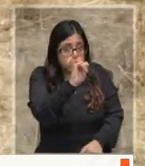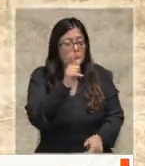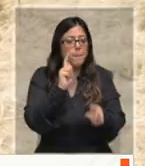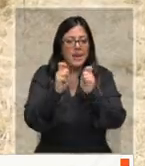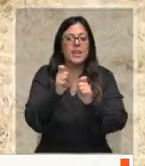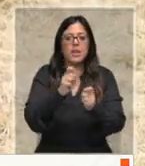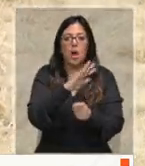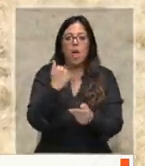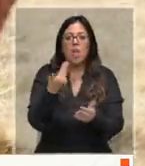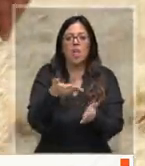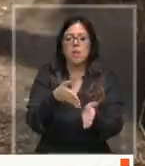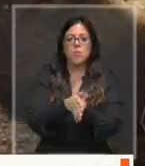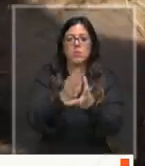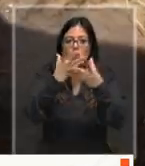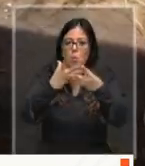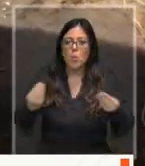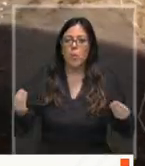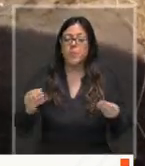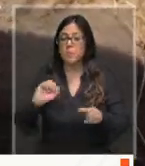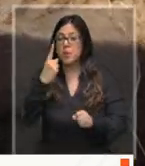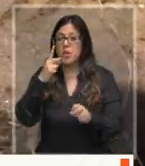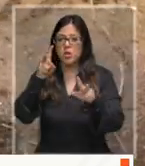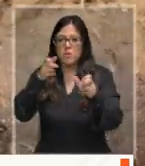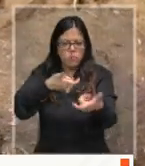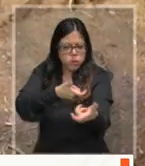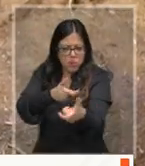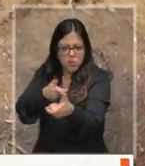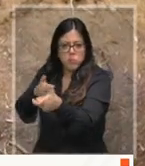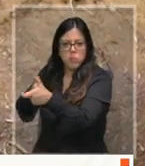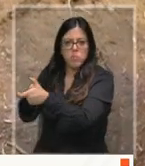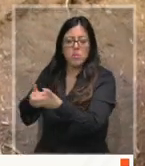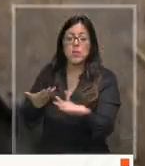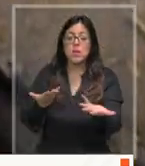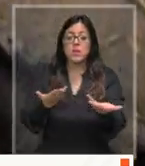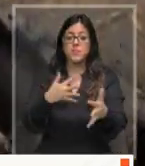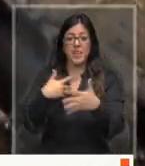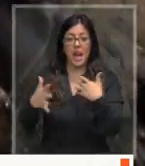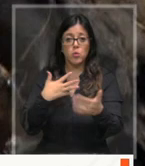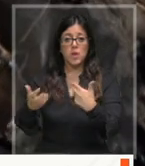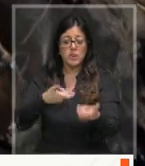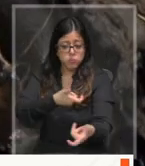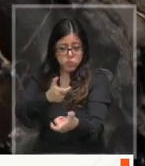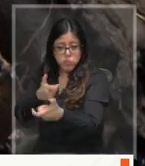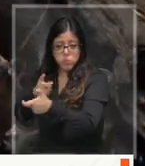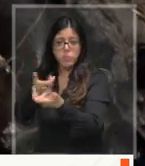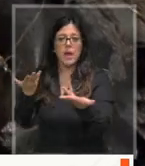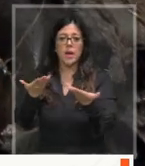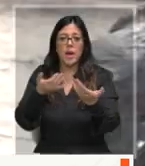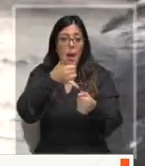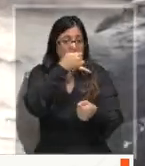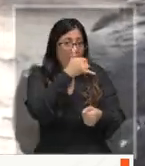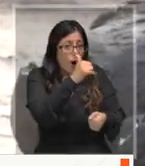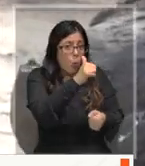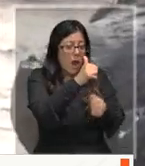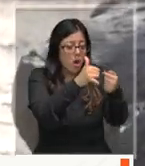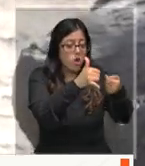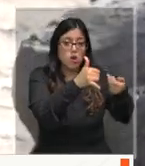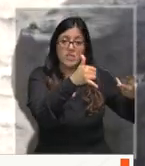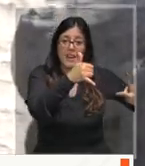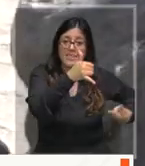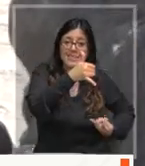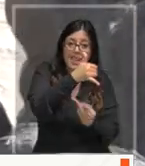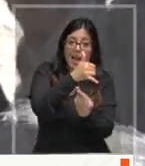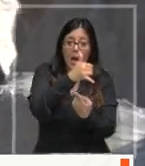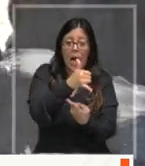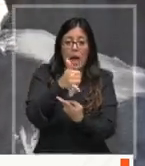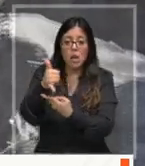extinción la principal amenaza la casa furtiva en su hábitat natural son asesinados para luego cortar su cuerno que según corrientes de la